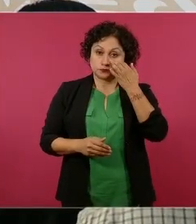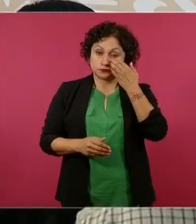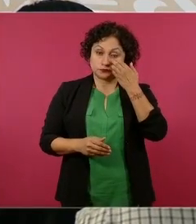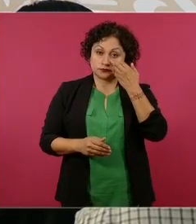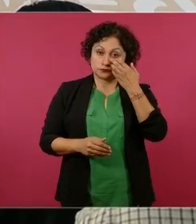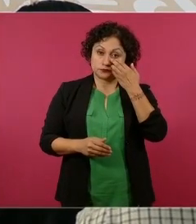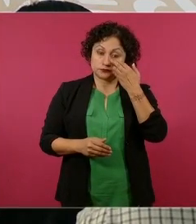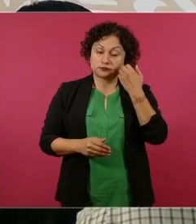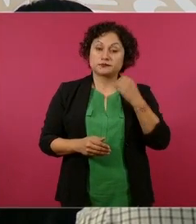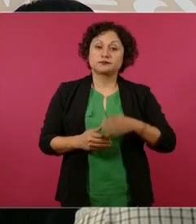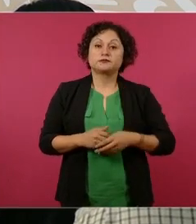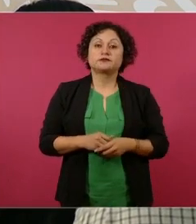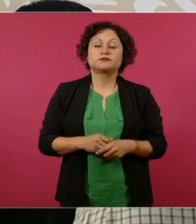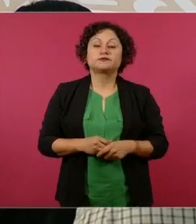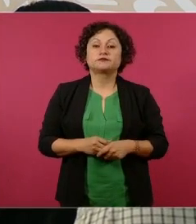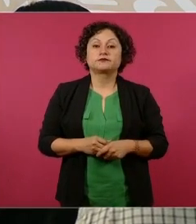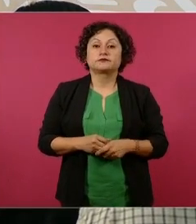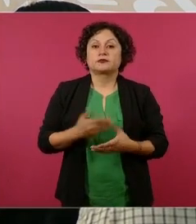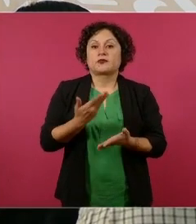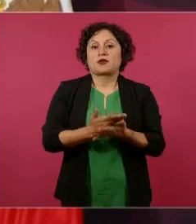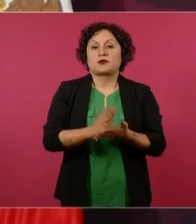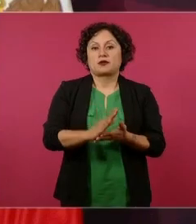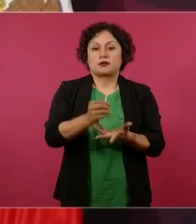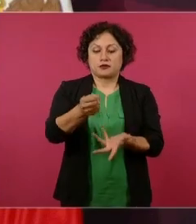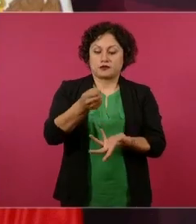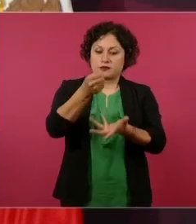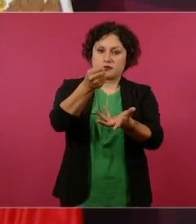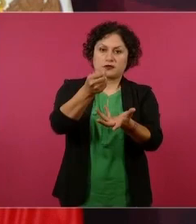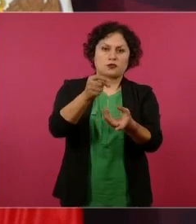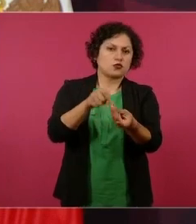dinero no facturado,